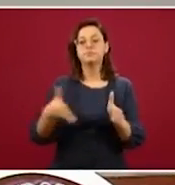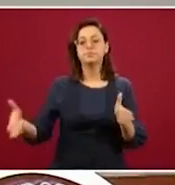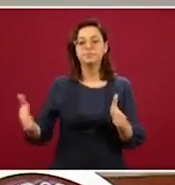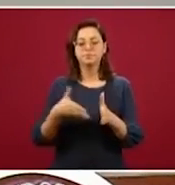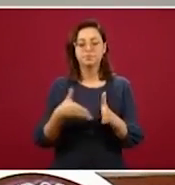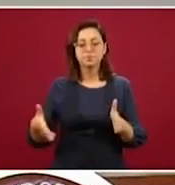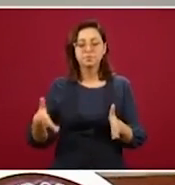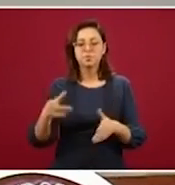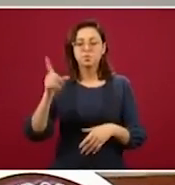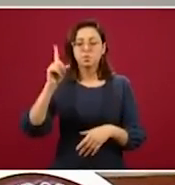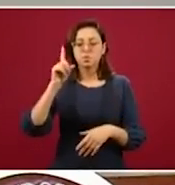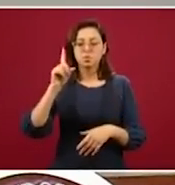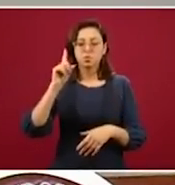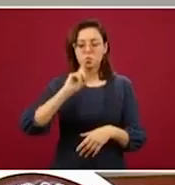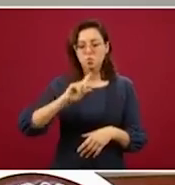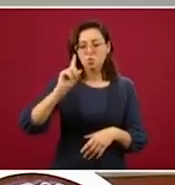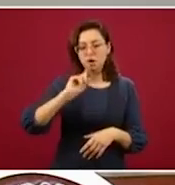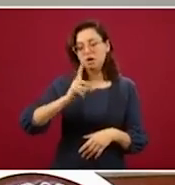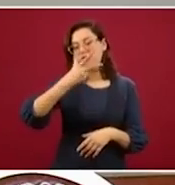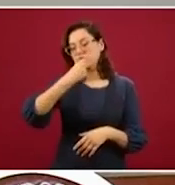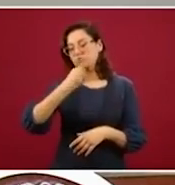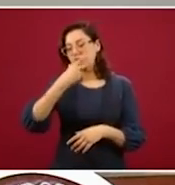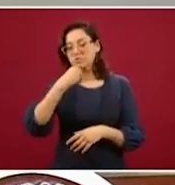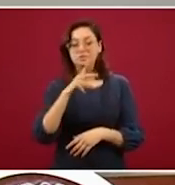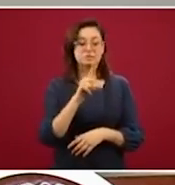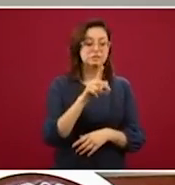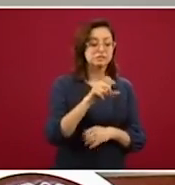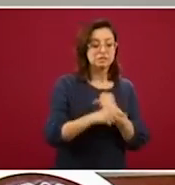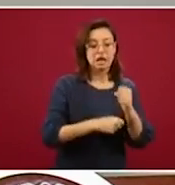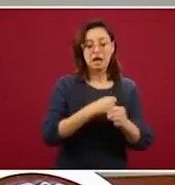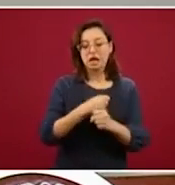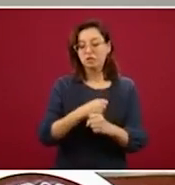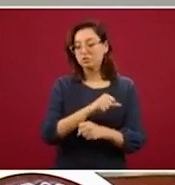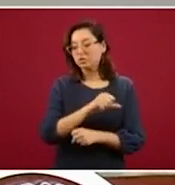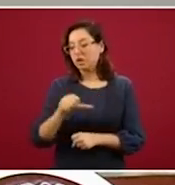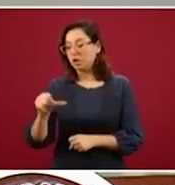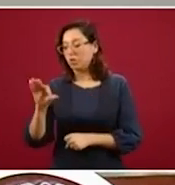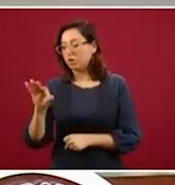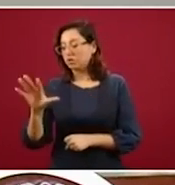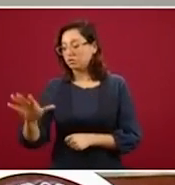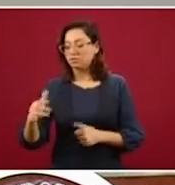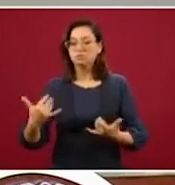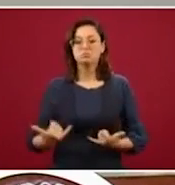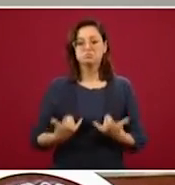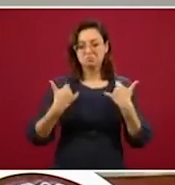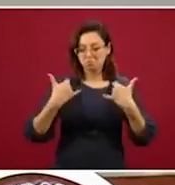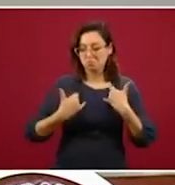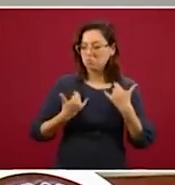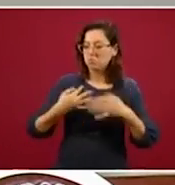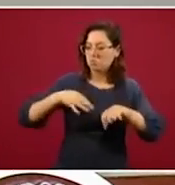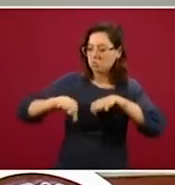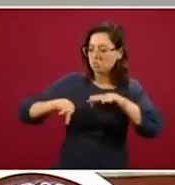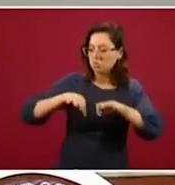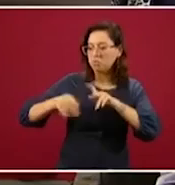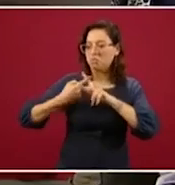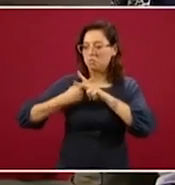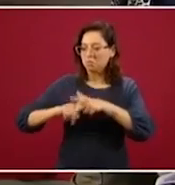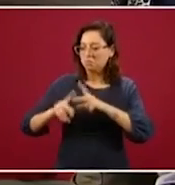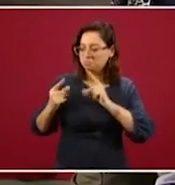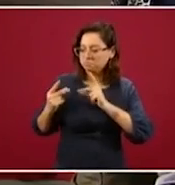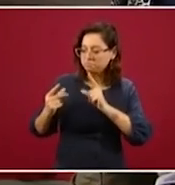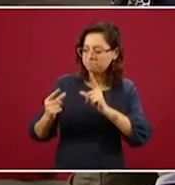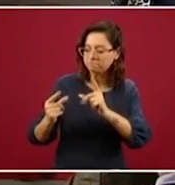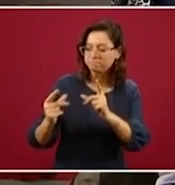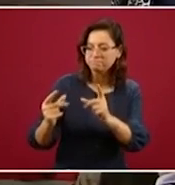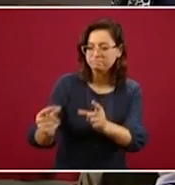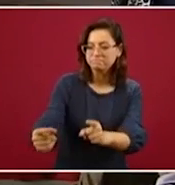la población económicamente activa, donde están más pues en la etapa productiva, precisamente donde están arrancando estos negocios